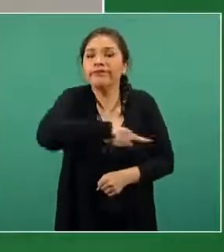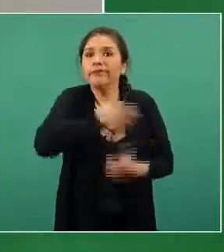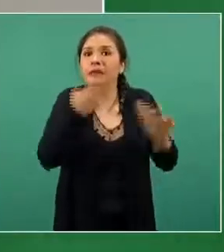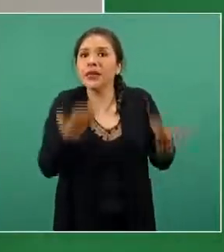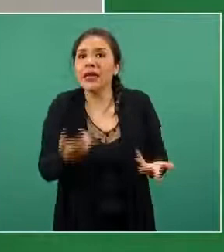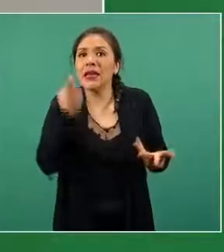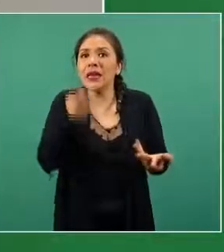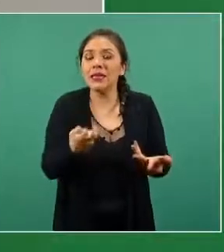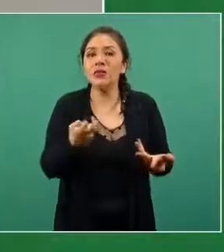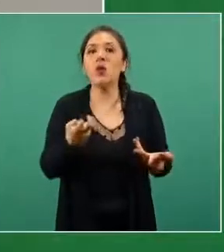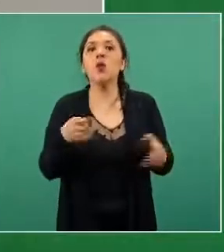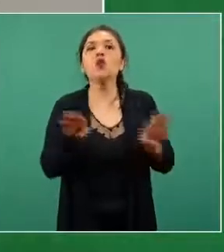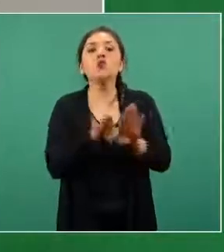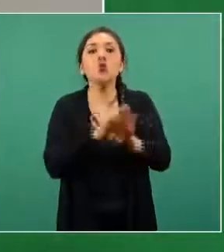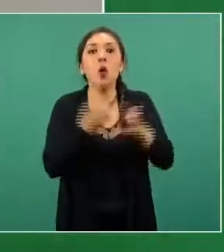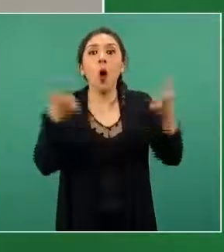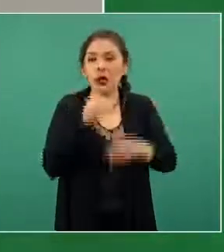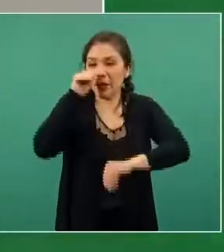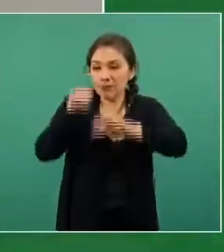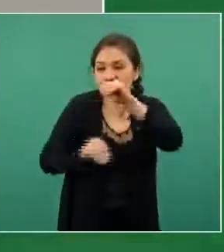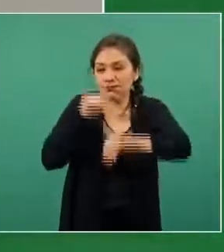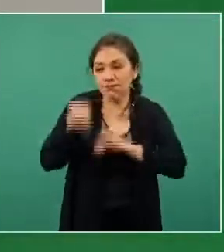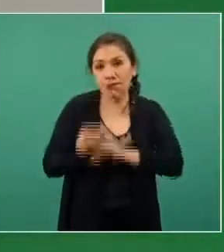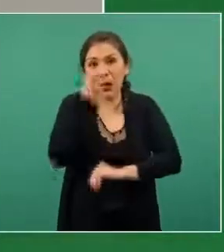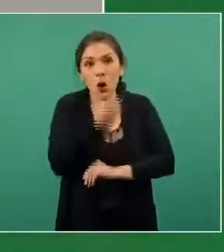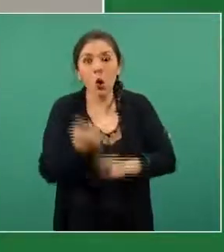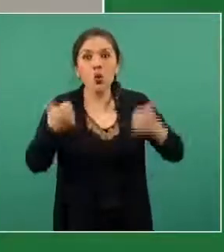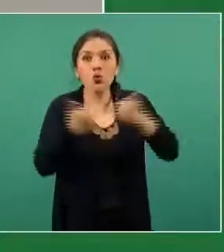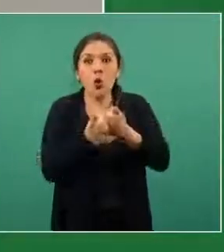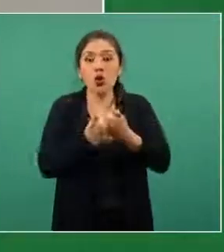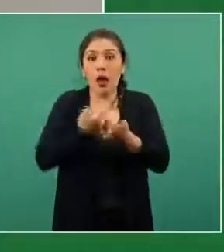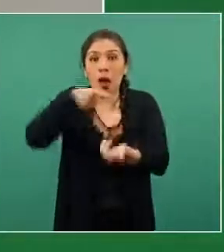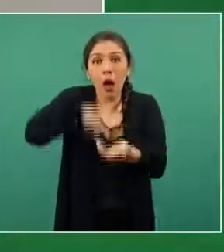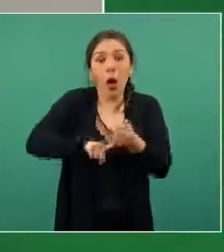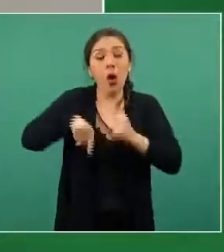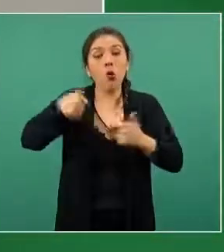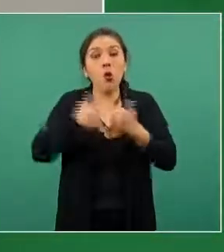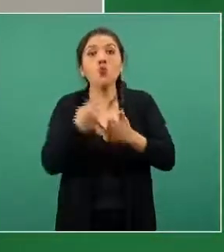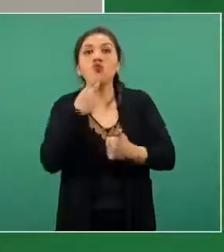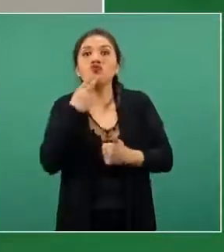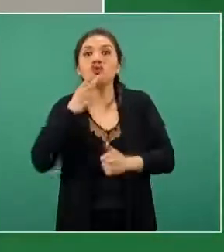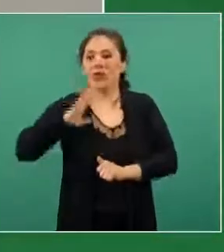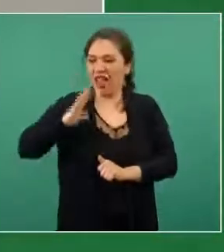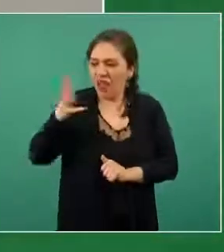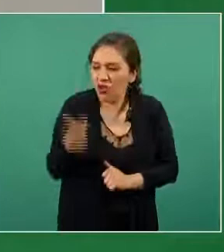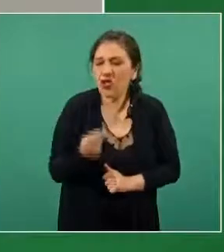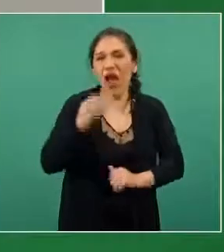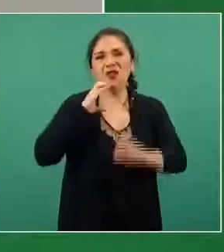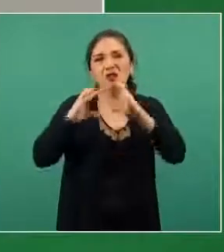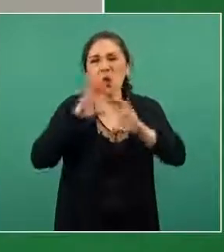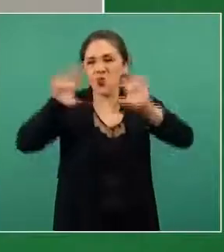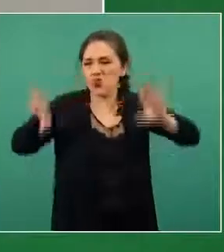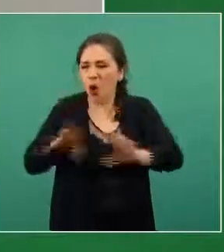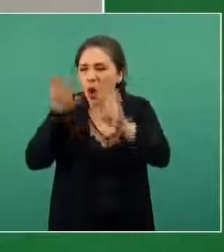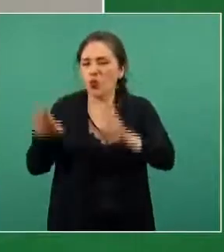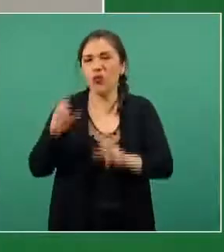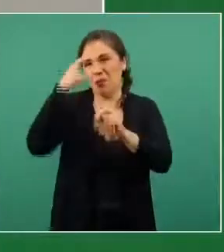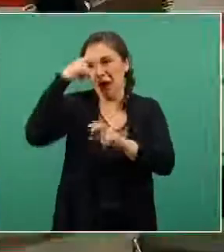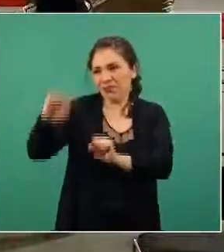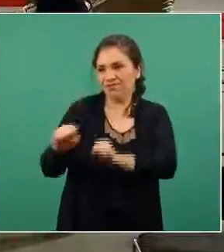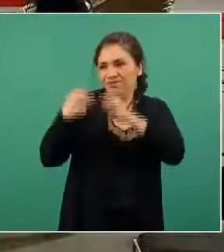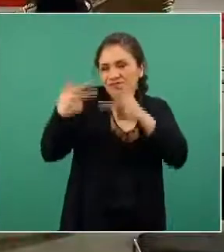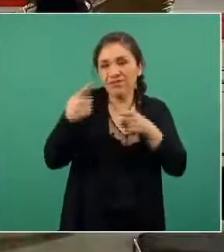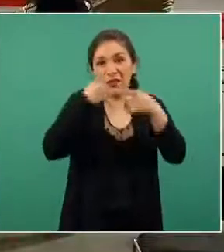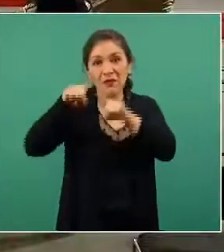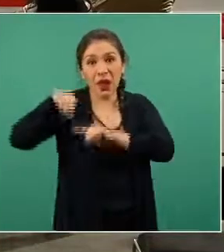y haber articulado este mecanismo a través del cual, usando las tecnologías virtuales, las tecnologías a